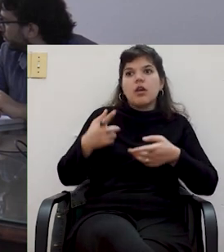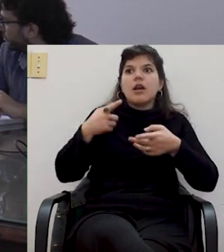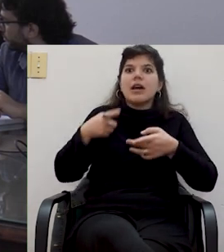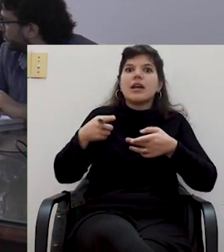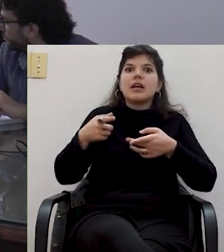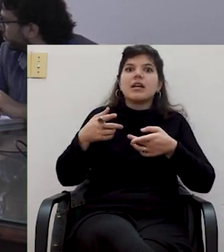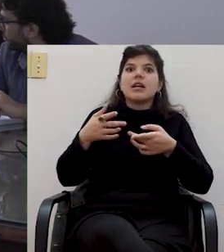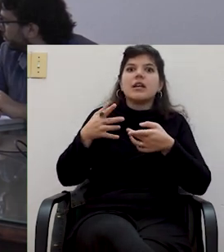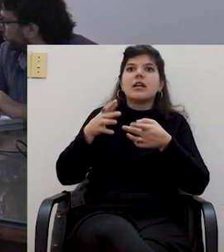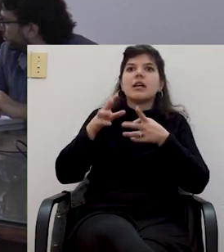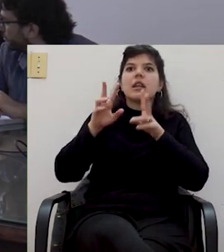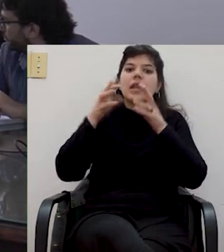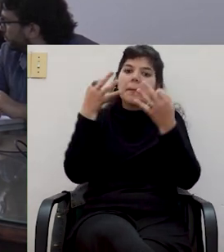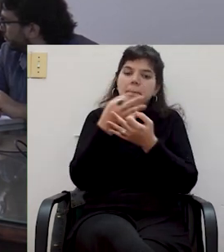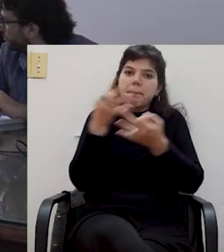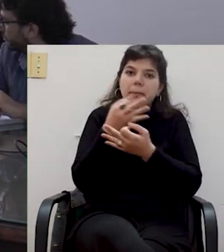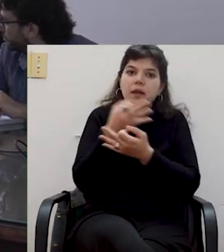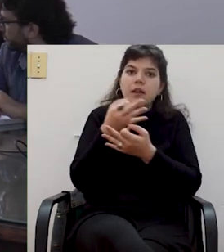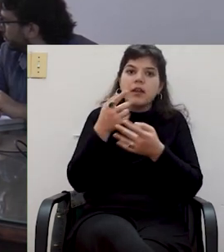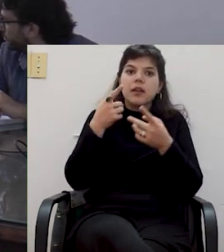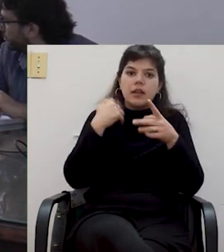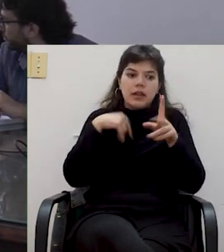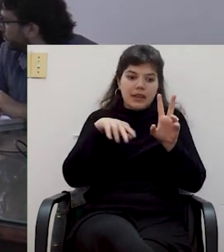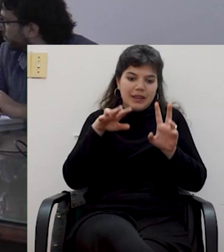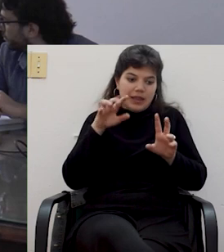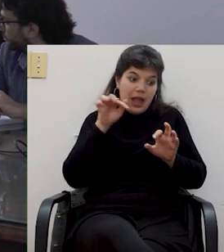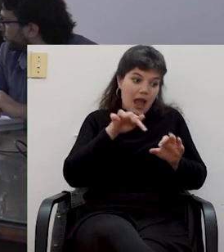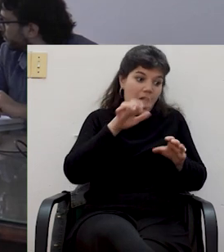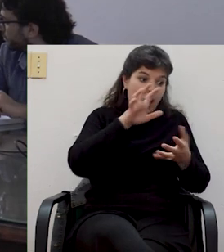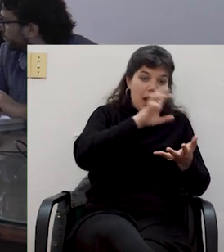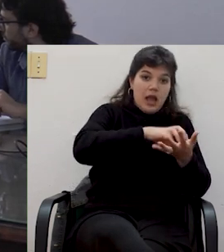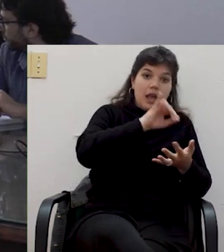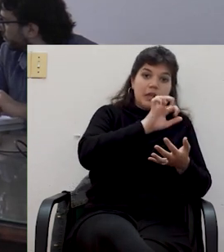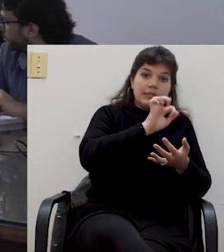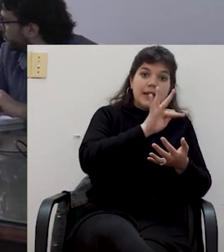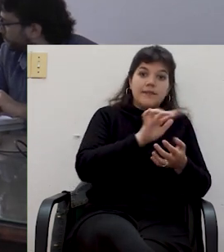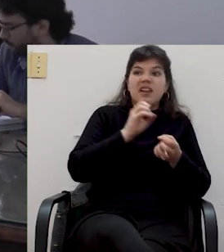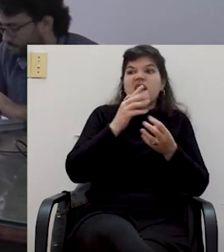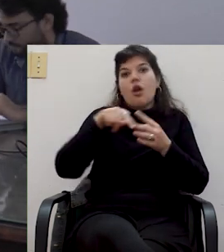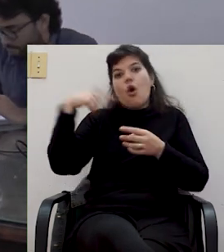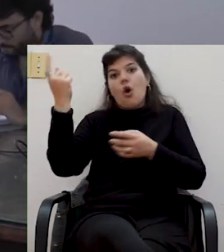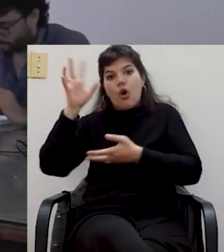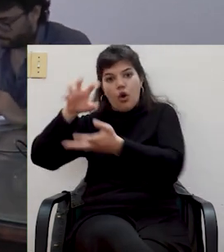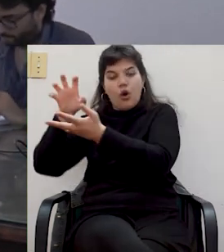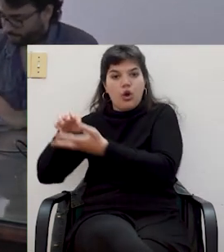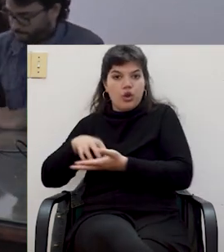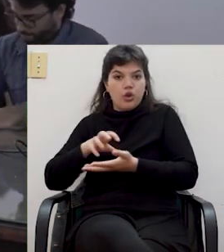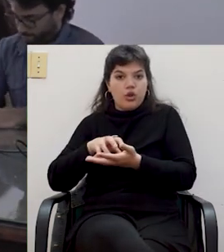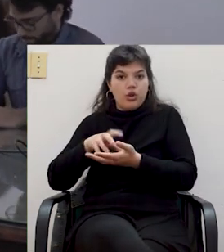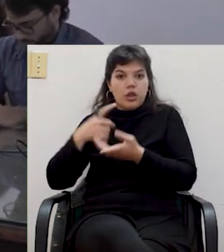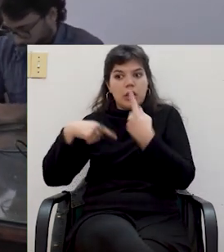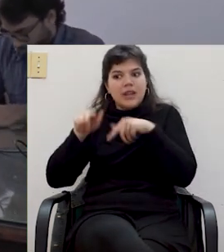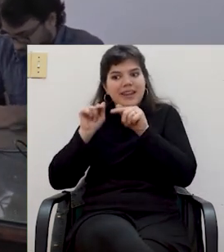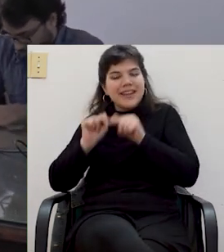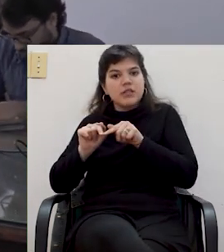determinada particularidad y esencia en ICEF que en otro servicio, pero que